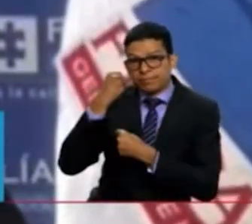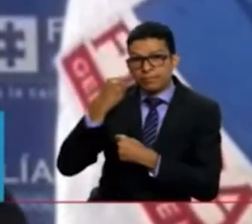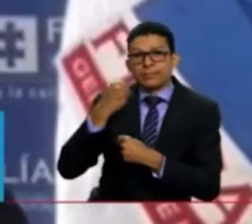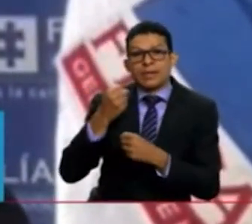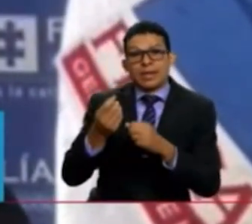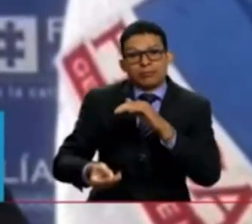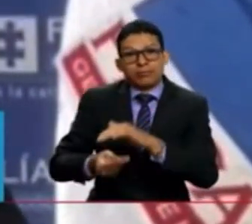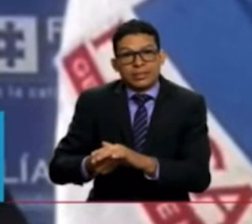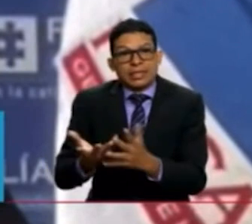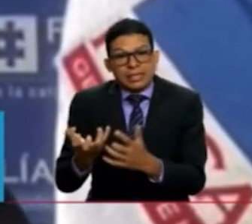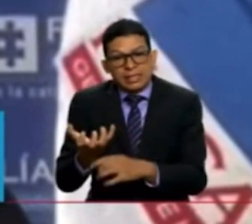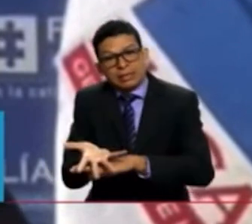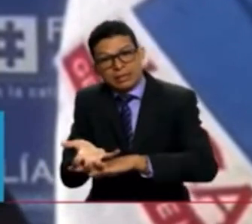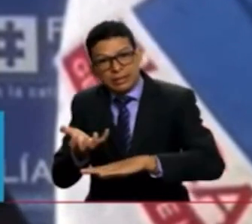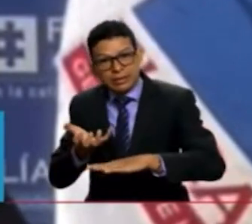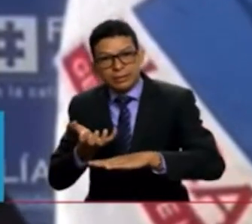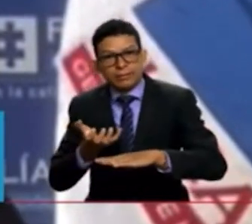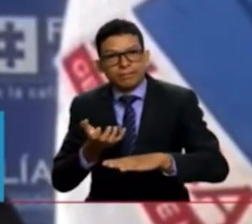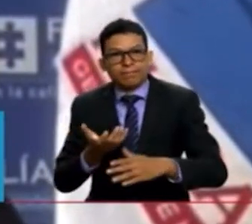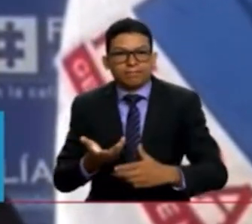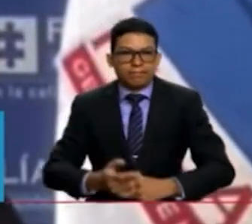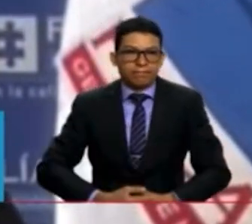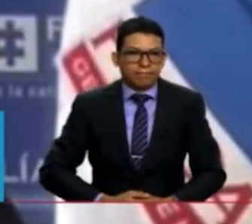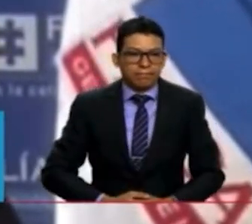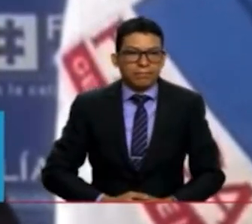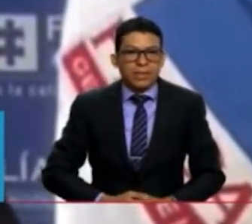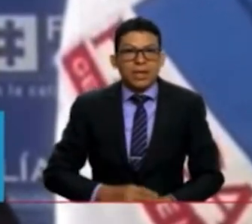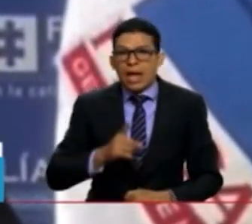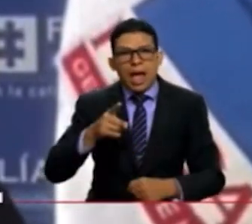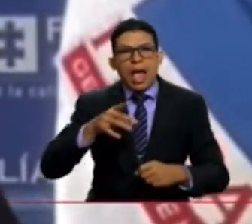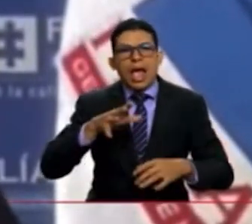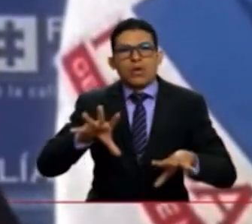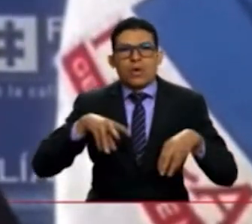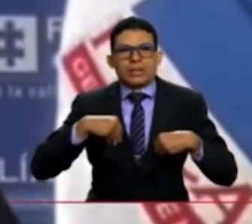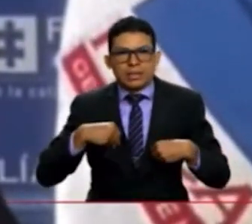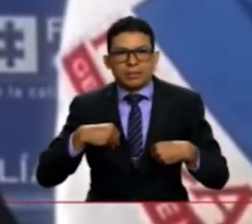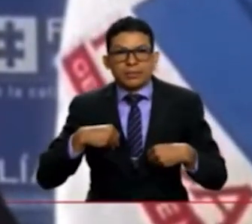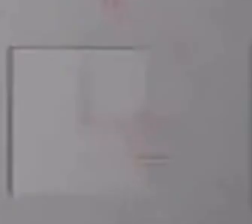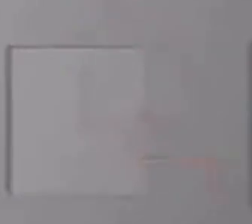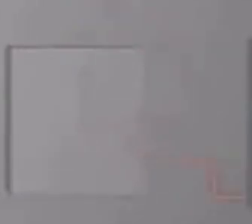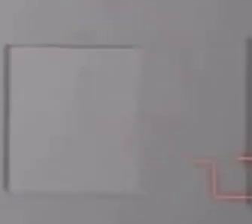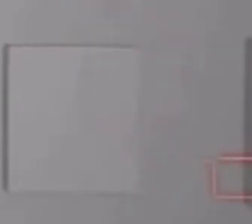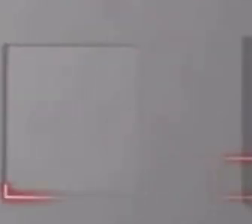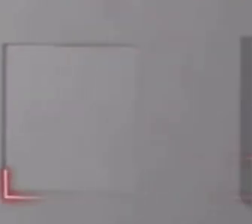extorsivo agravado. La indiciada no aceptó los cargos. La fiscalía continúa hablando con nosotros.